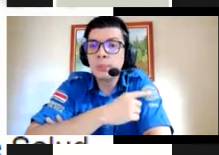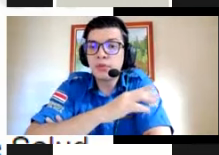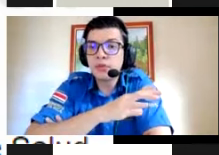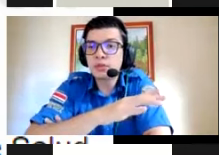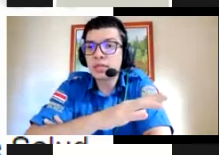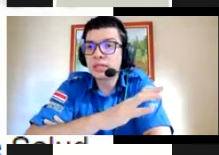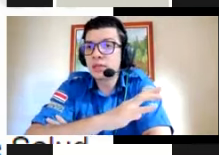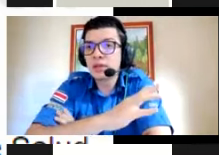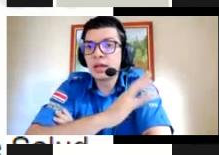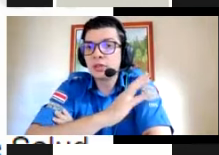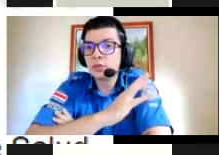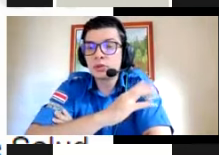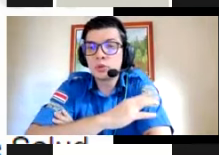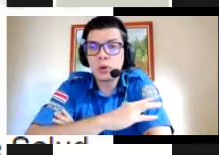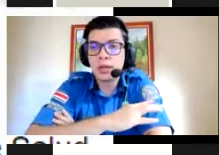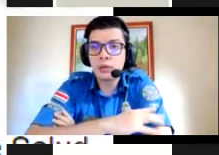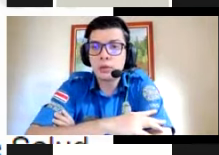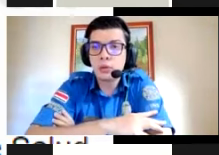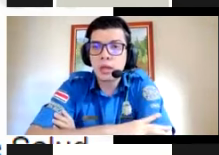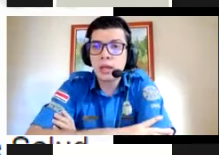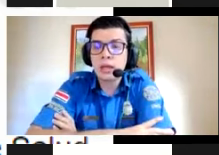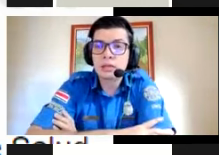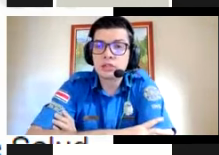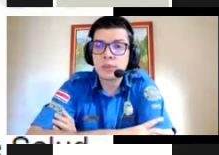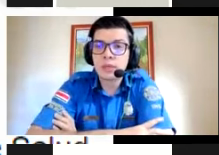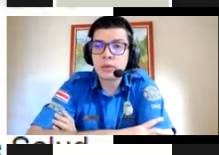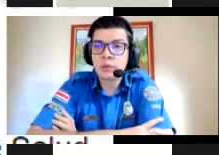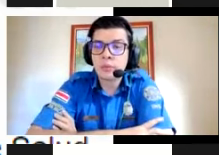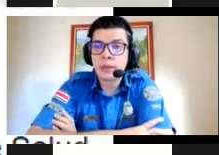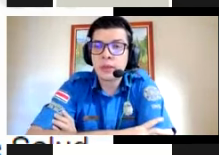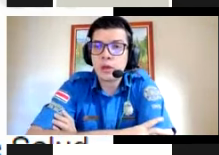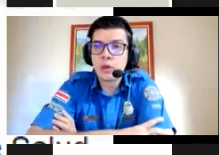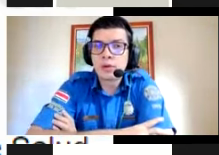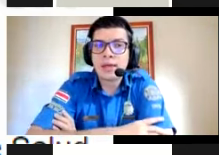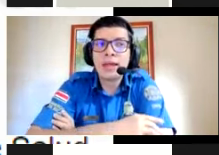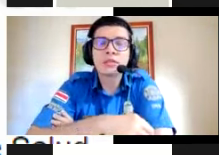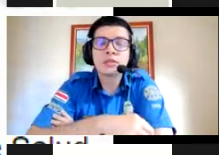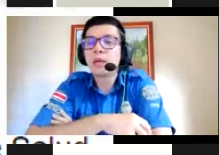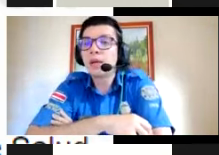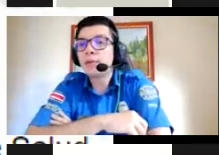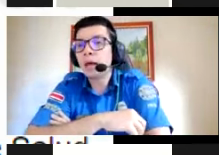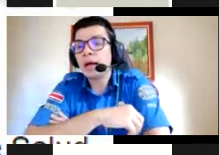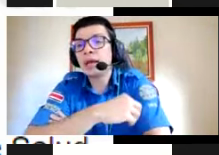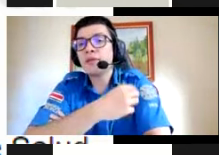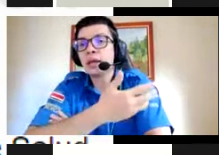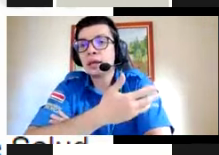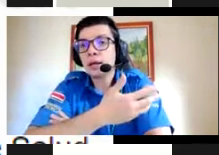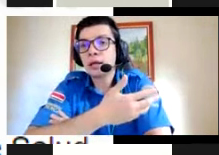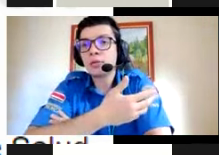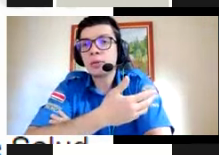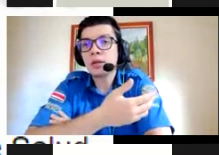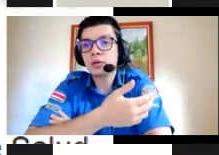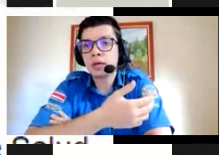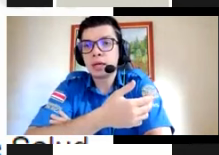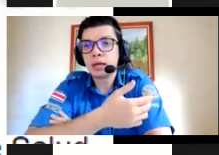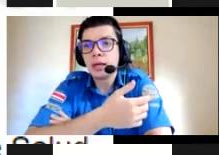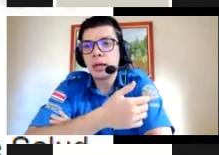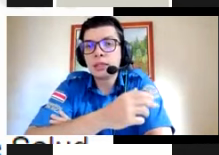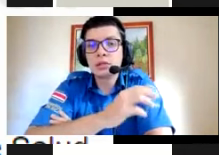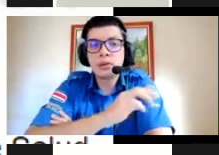y profesionales certificados por su colegio respectivo. ¿Ok? ¿A qué viene? ¿A qué nos viene a